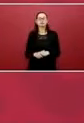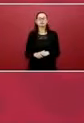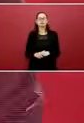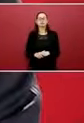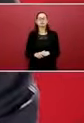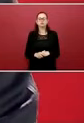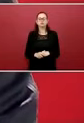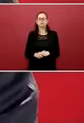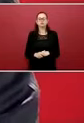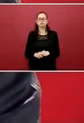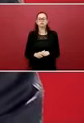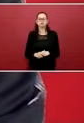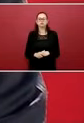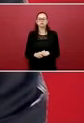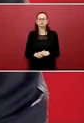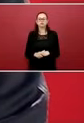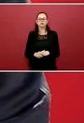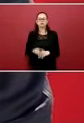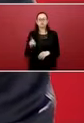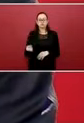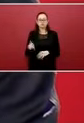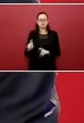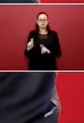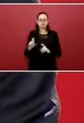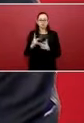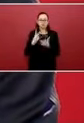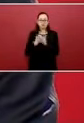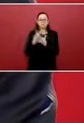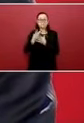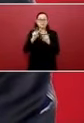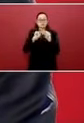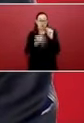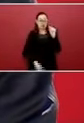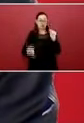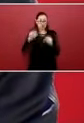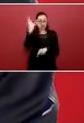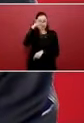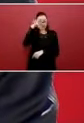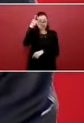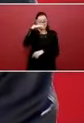fue Premio Nacional de Ciencia